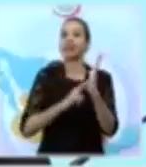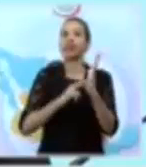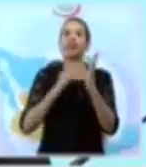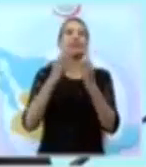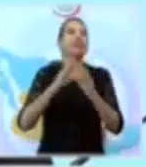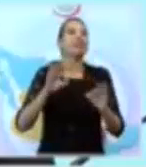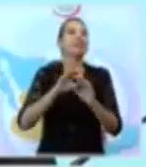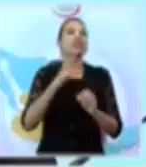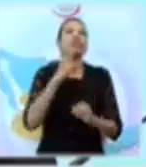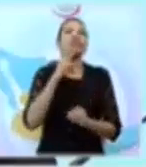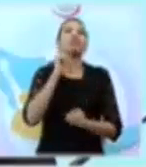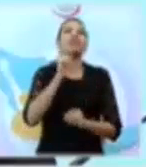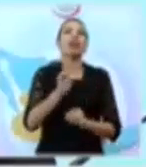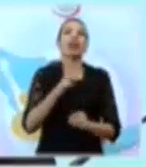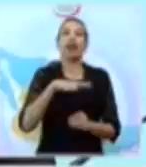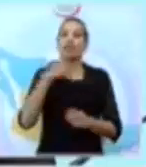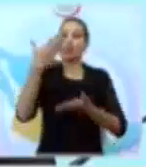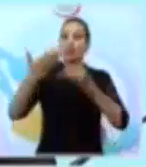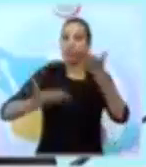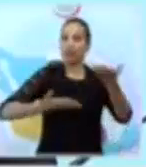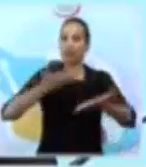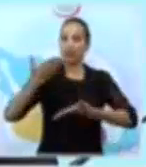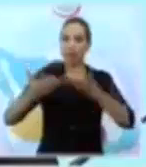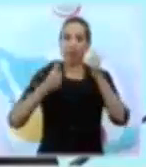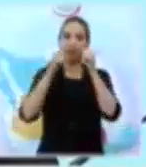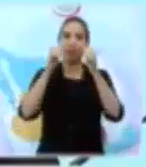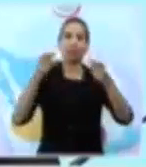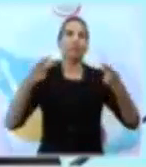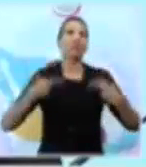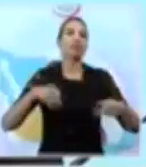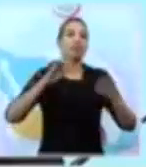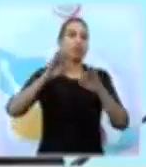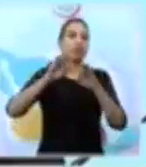comportamiento de los servidores públicos.